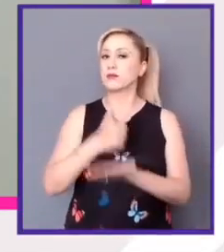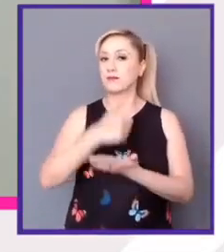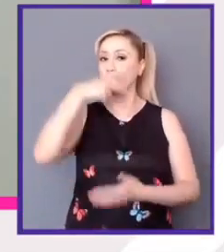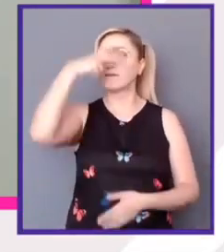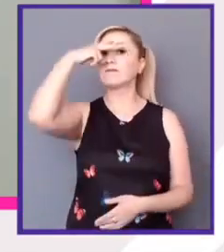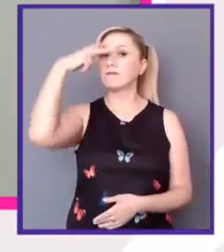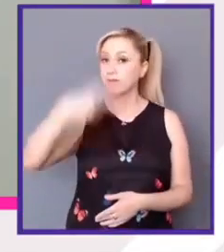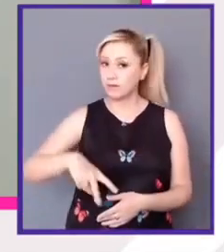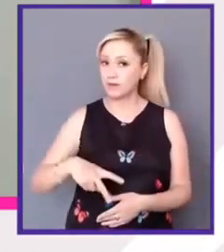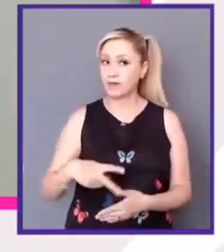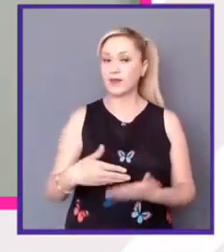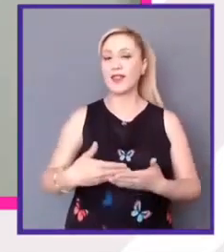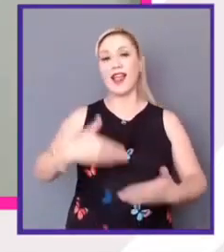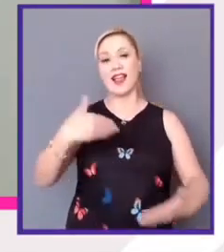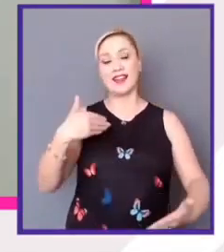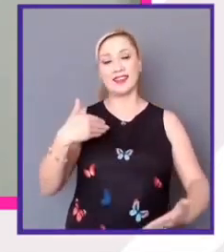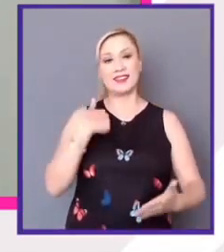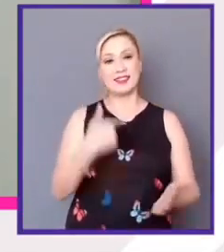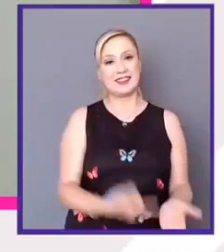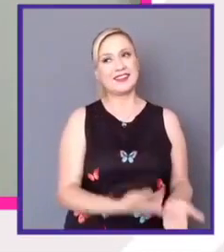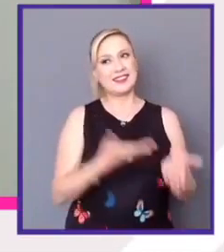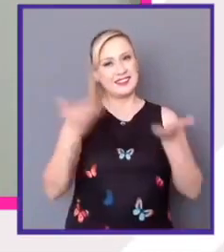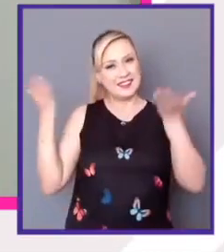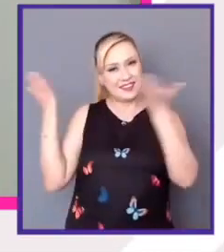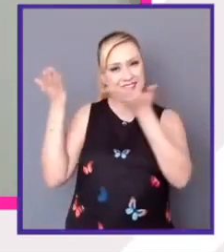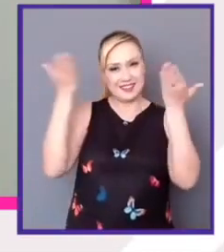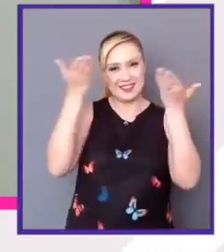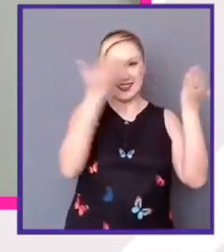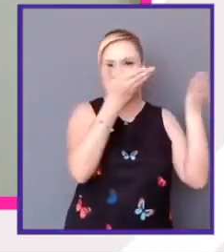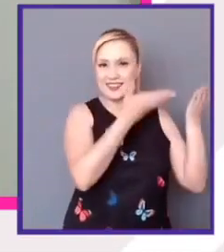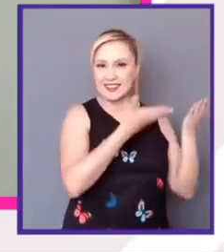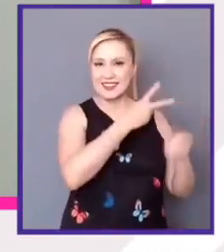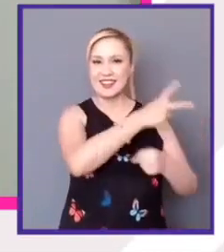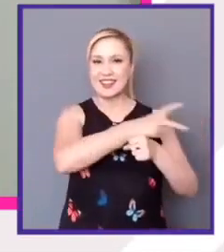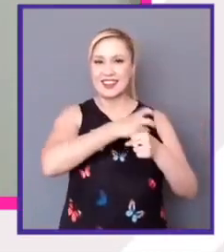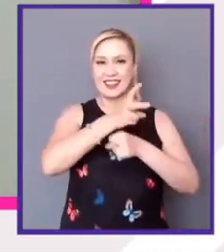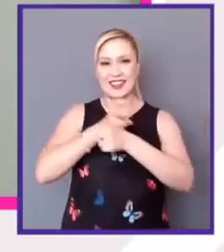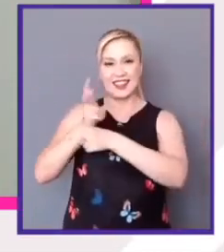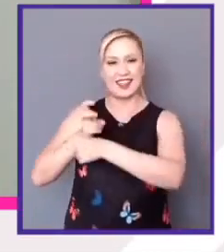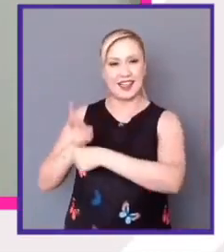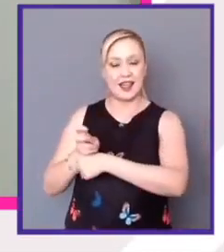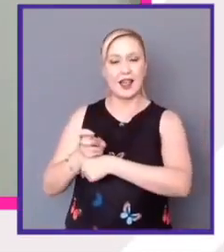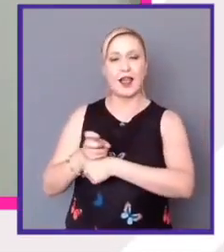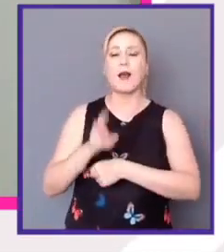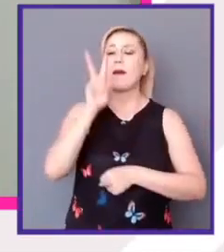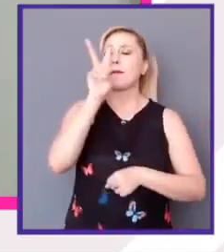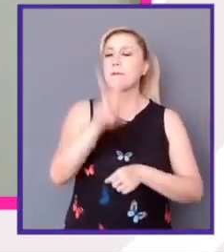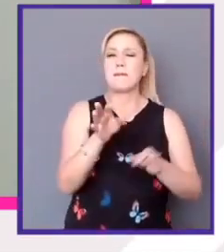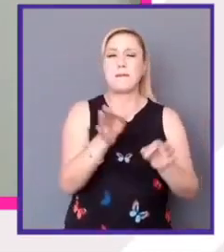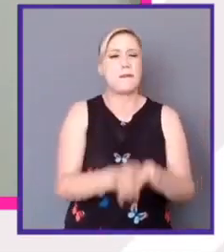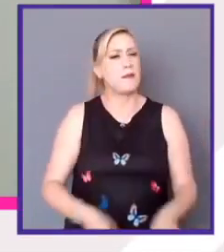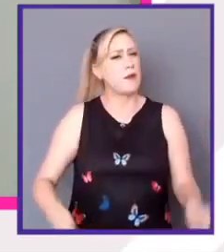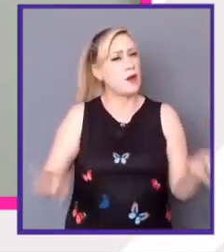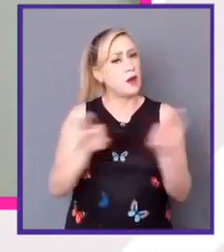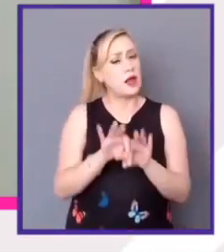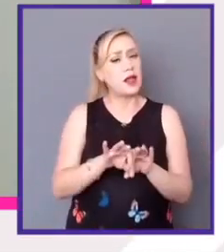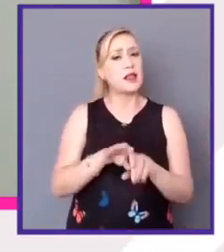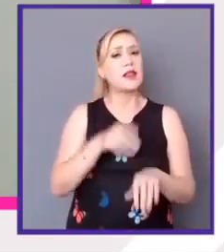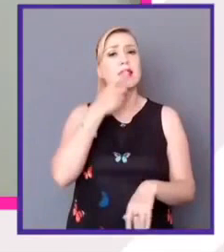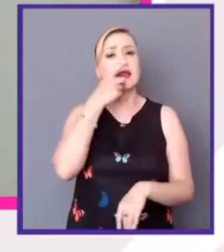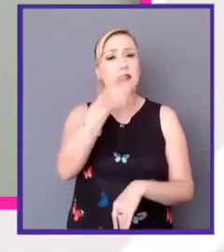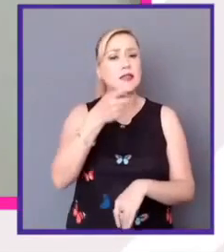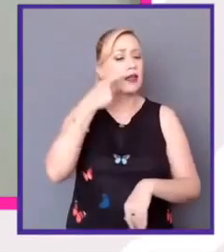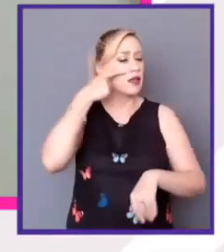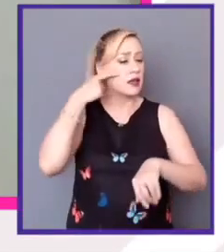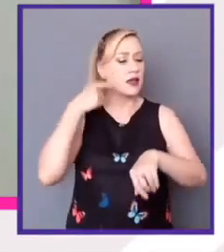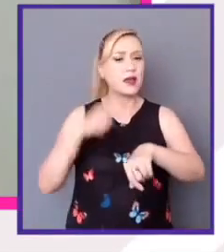de presentarles y darles la palabra a las personas invitadas el día de hoy, es importante mencionar que el racismo es una